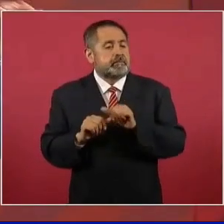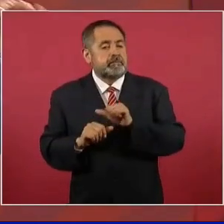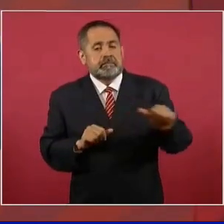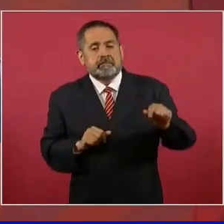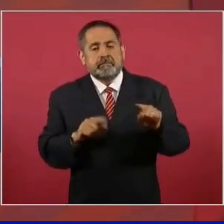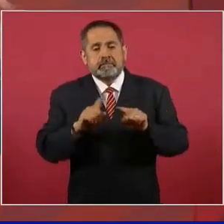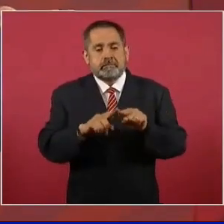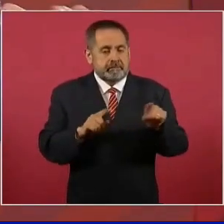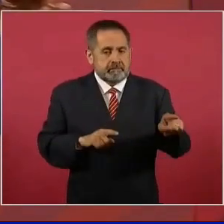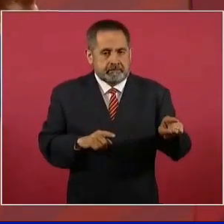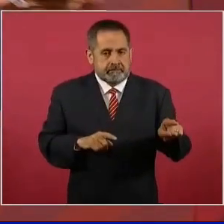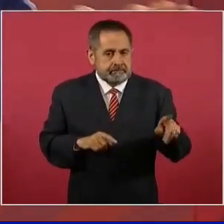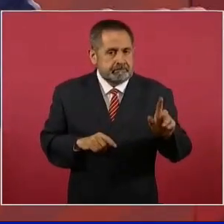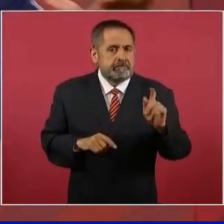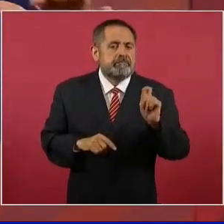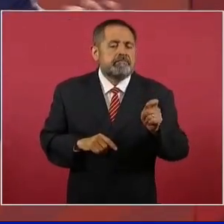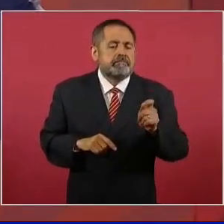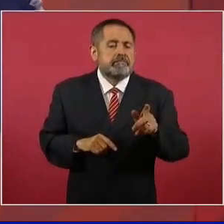para